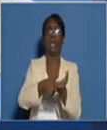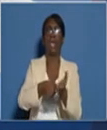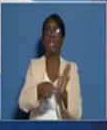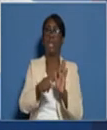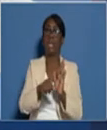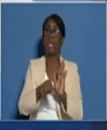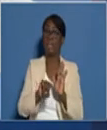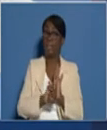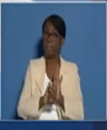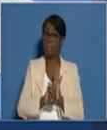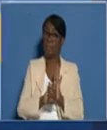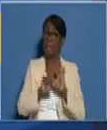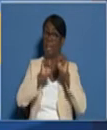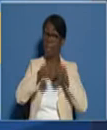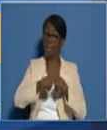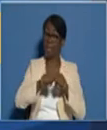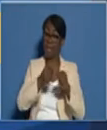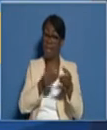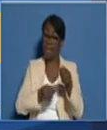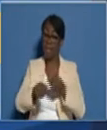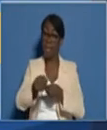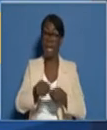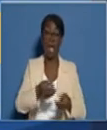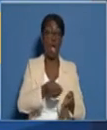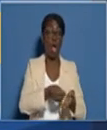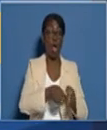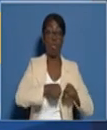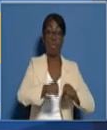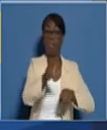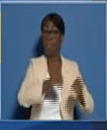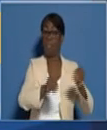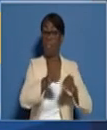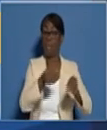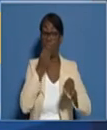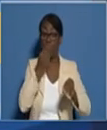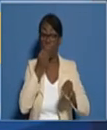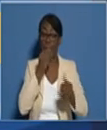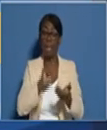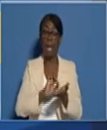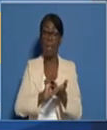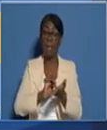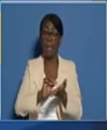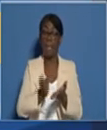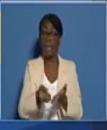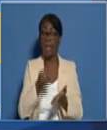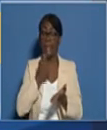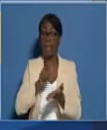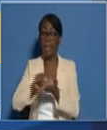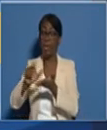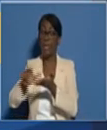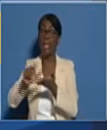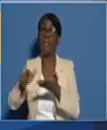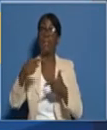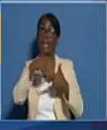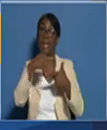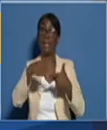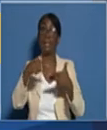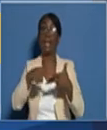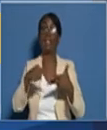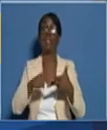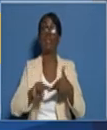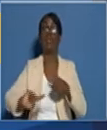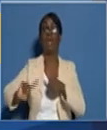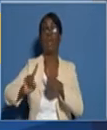personal para poder canjear por productos alimenticios, medicamentos y productos de higiene. Somos el